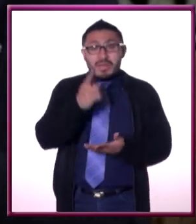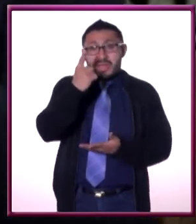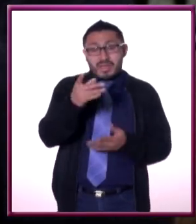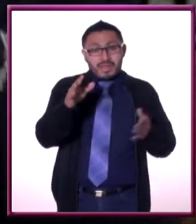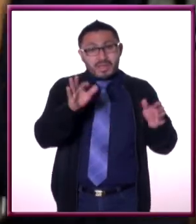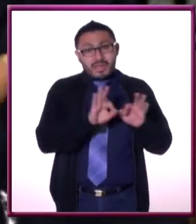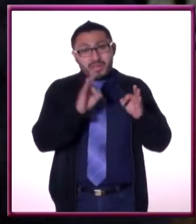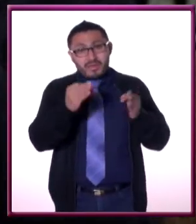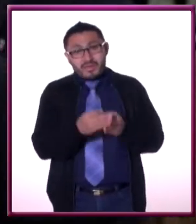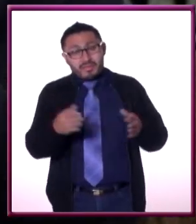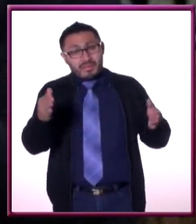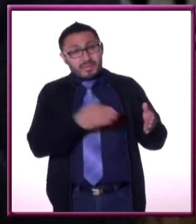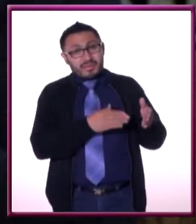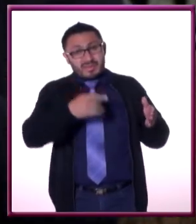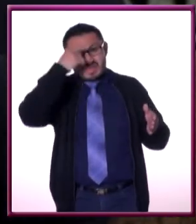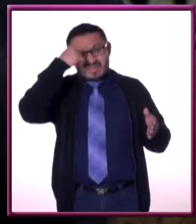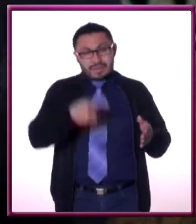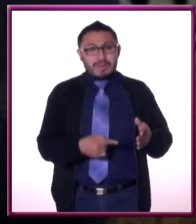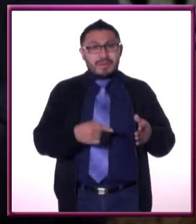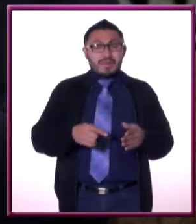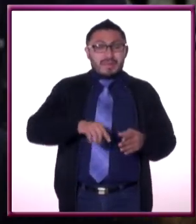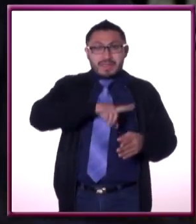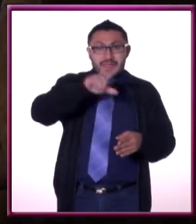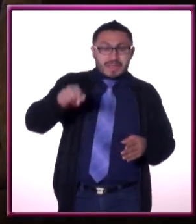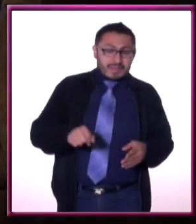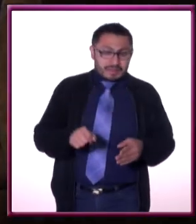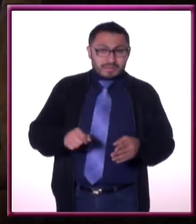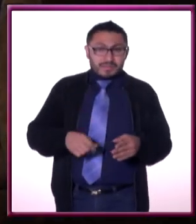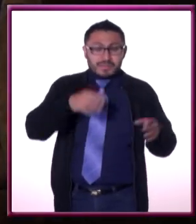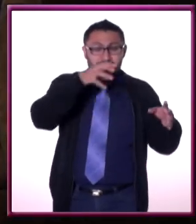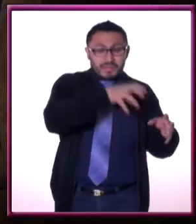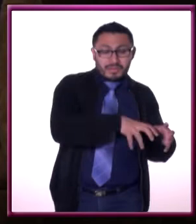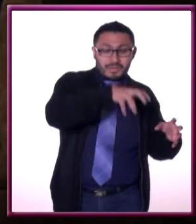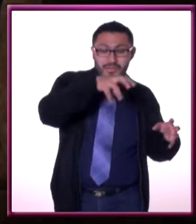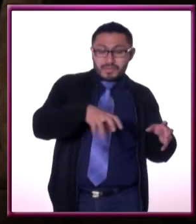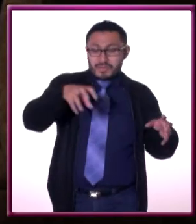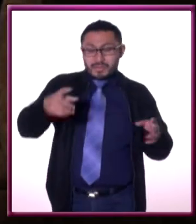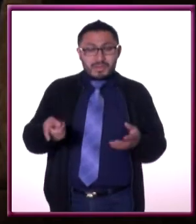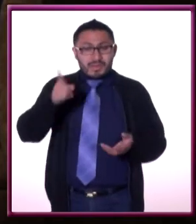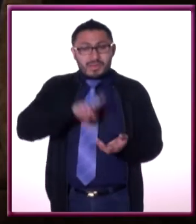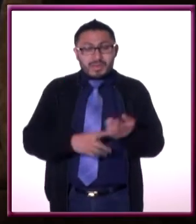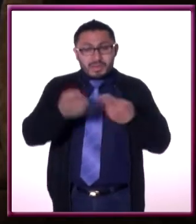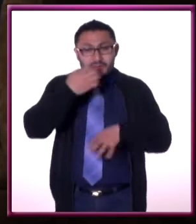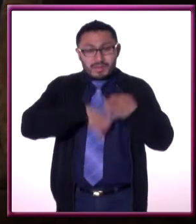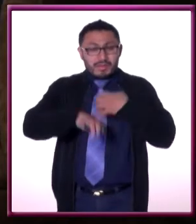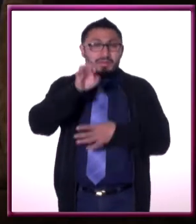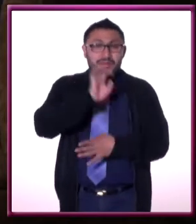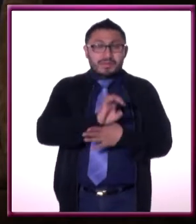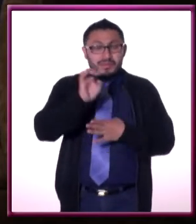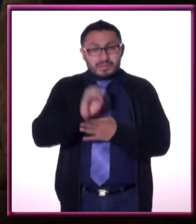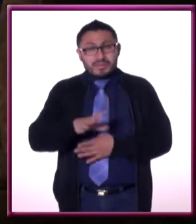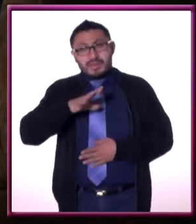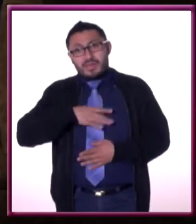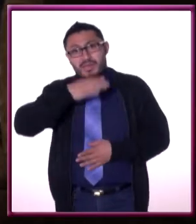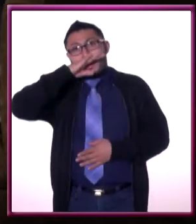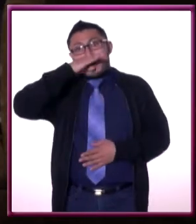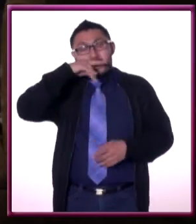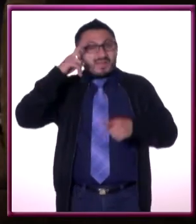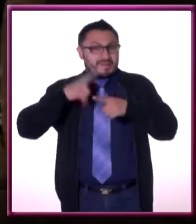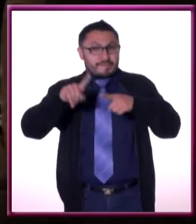condiciones para la cocción, para la nixtamalización y luego para el secado. Entonces tener granos diferentes como los tenemos aquí